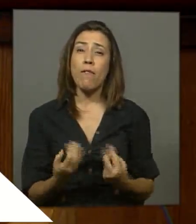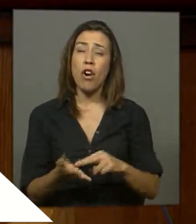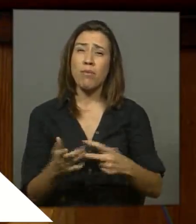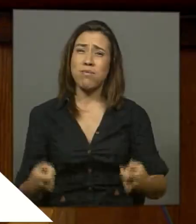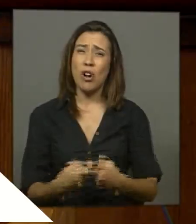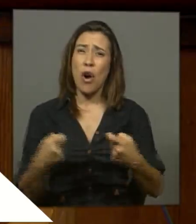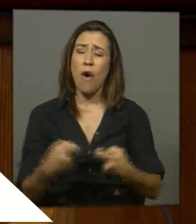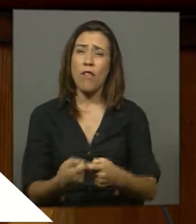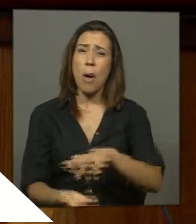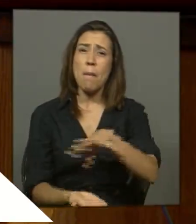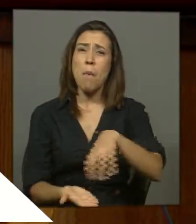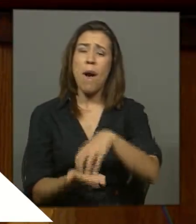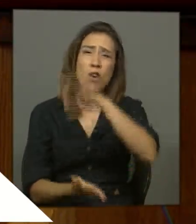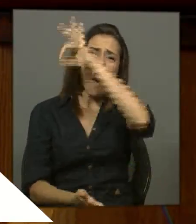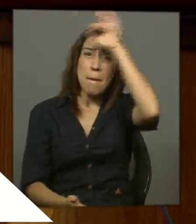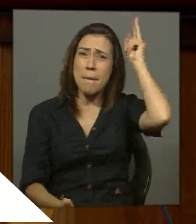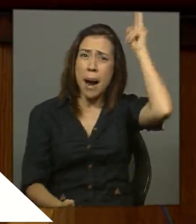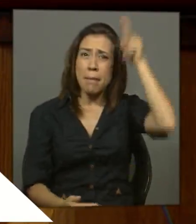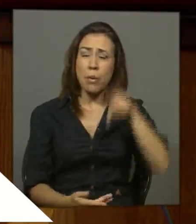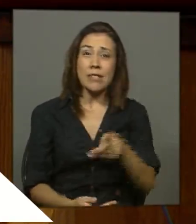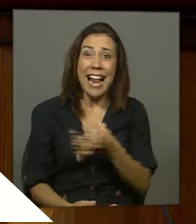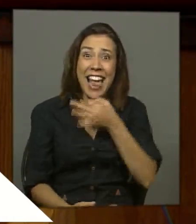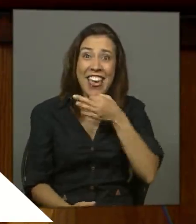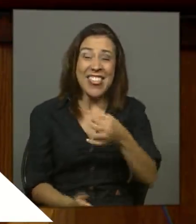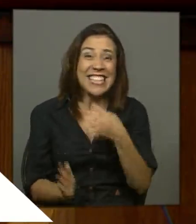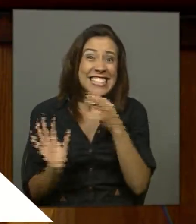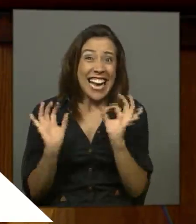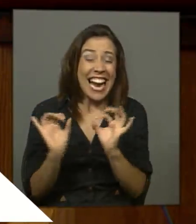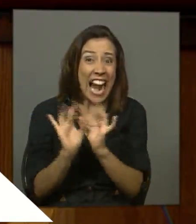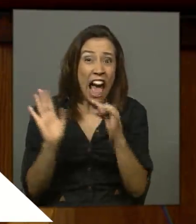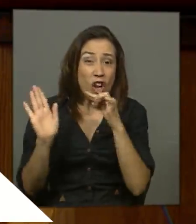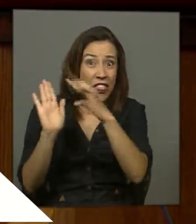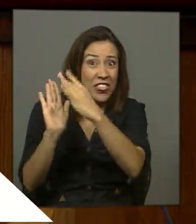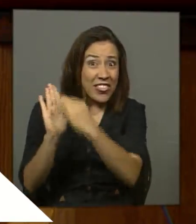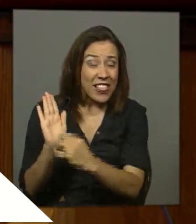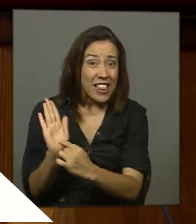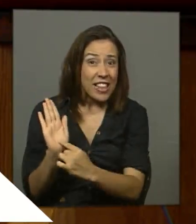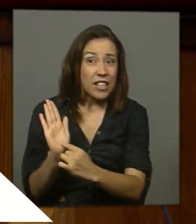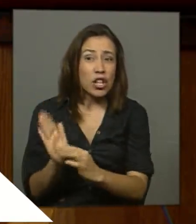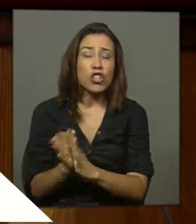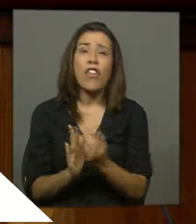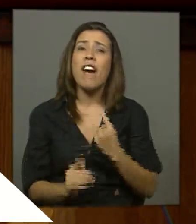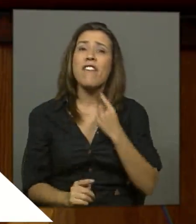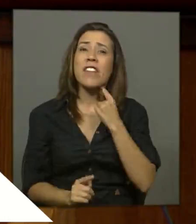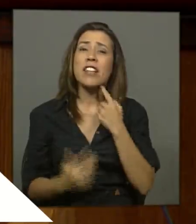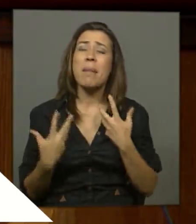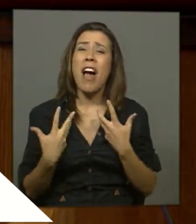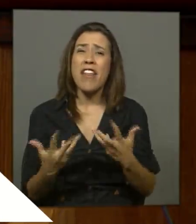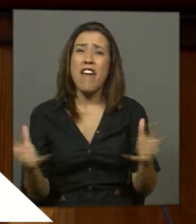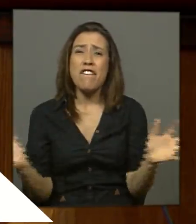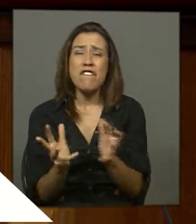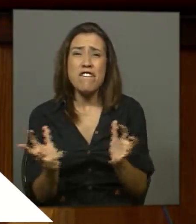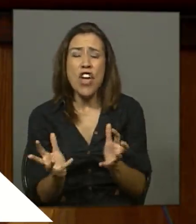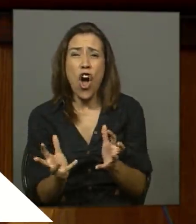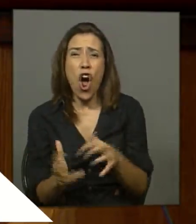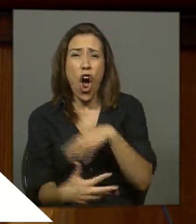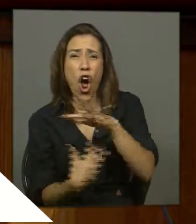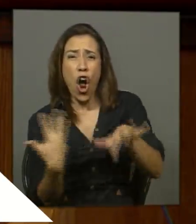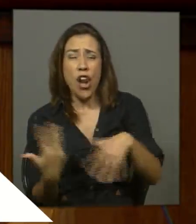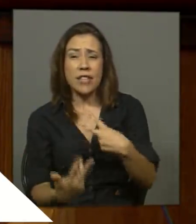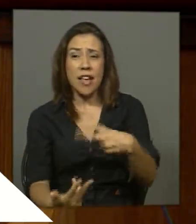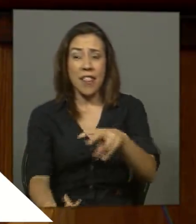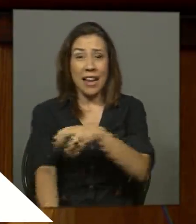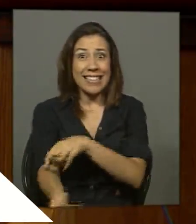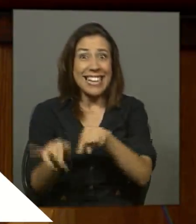conflicto pueblo mapuche así lo dice textualmente y a todas las demás Víctimas de la violencia en la región